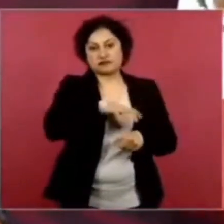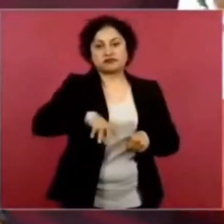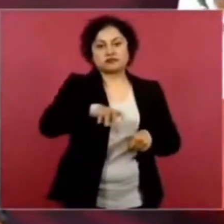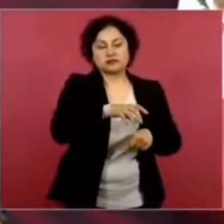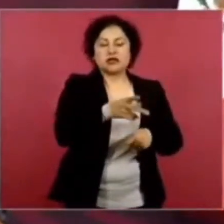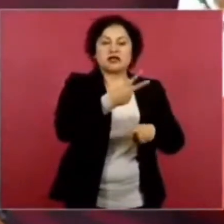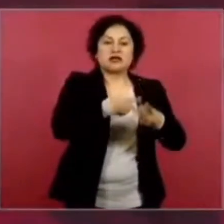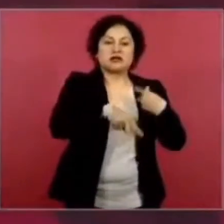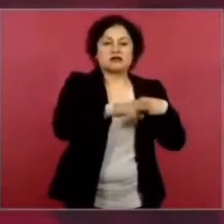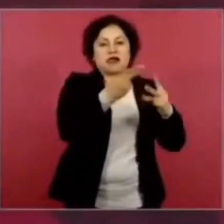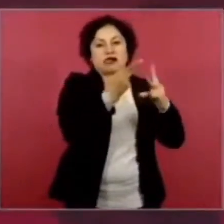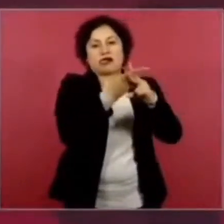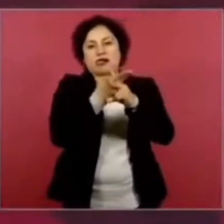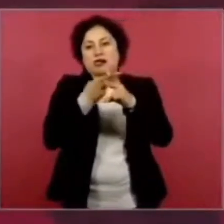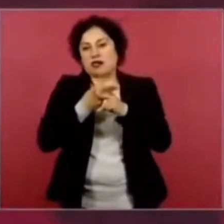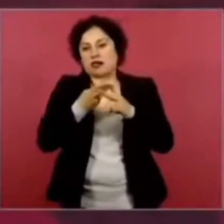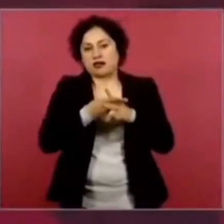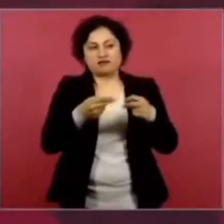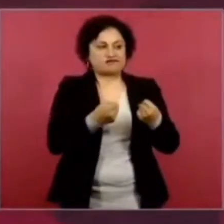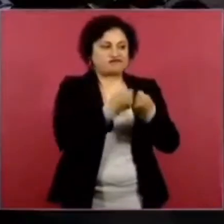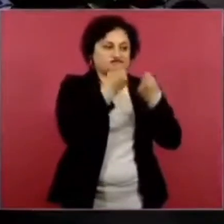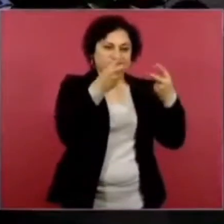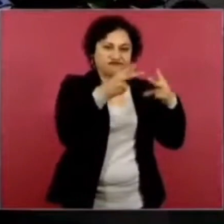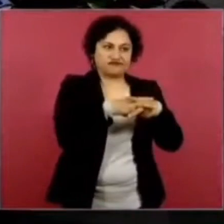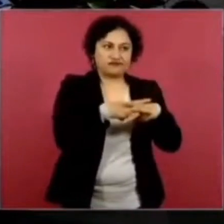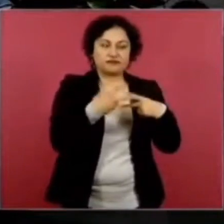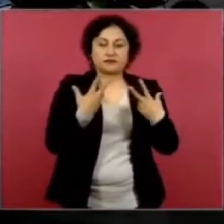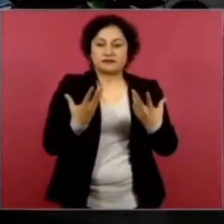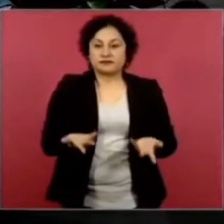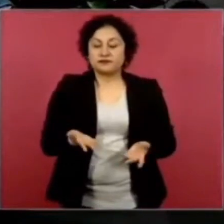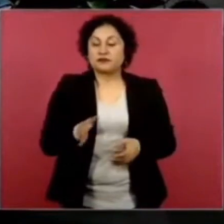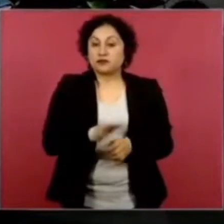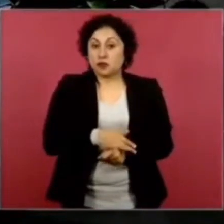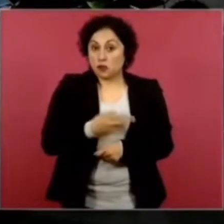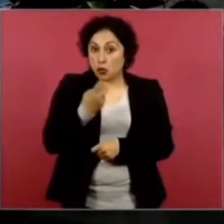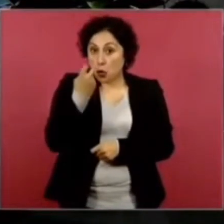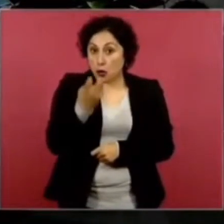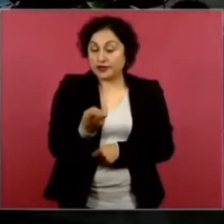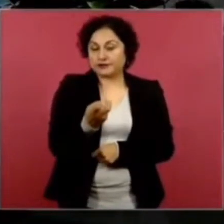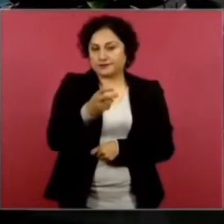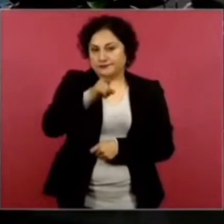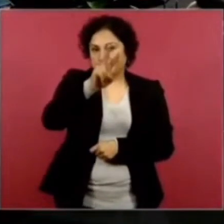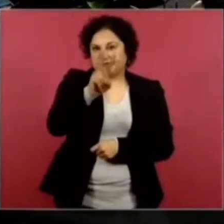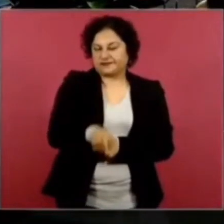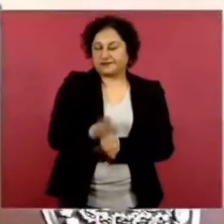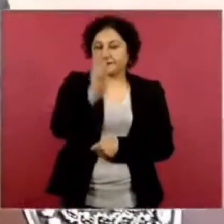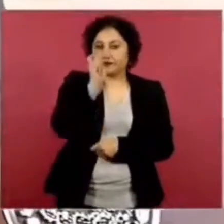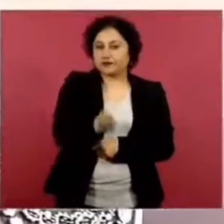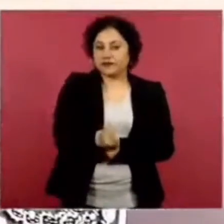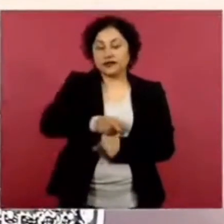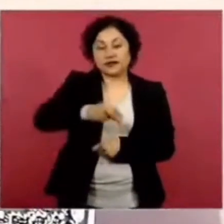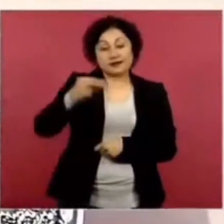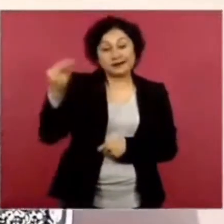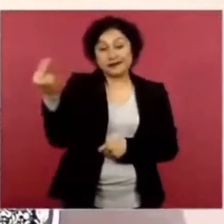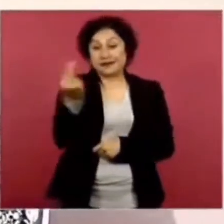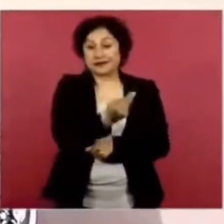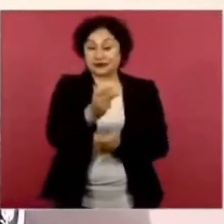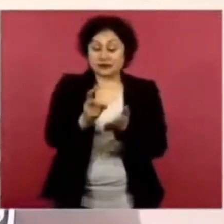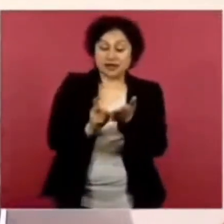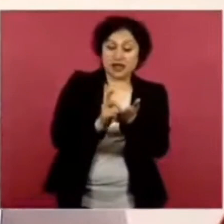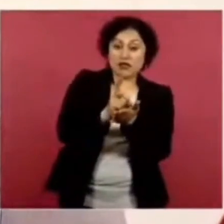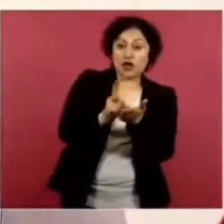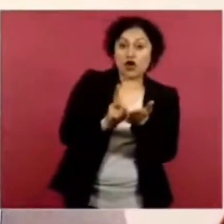asesinatos. Entonces, la conclusión es no permitir el consumo y dar